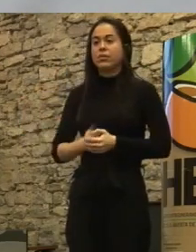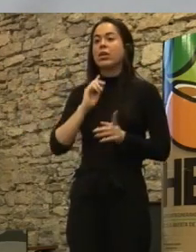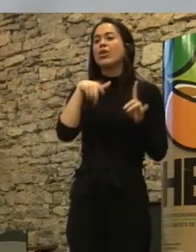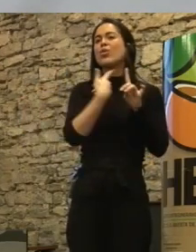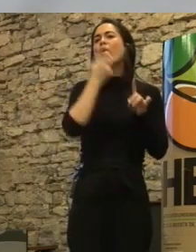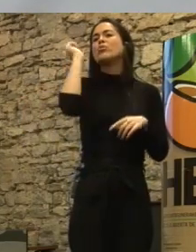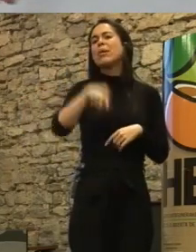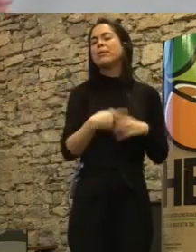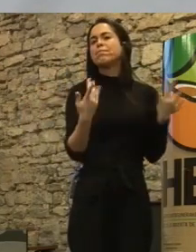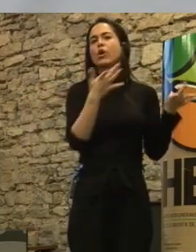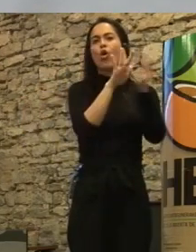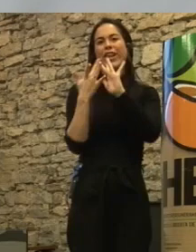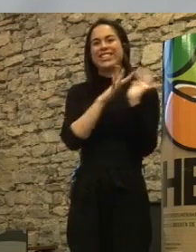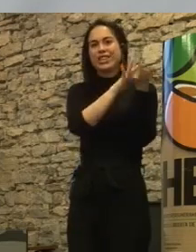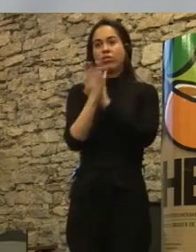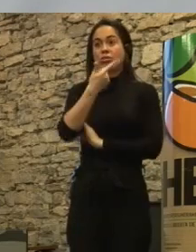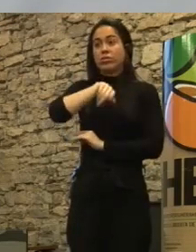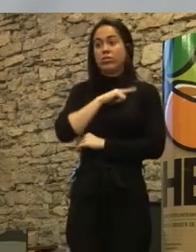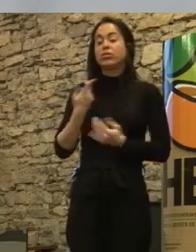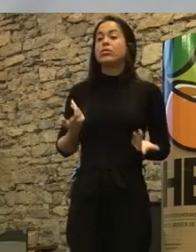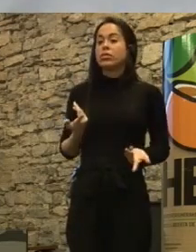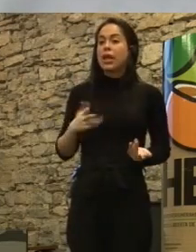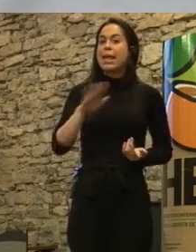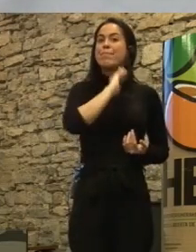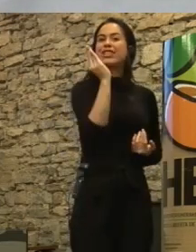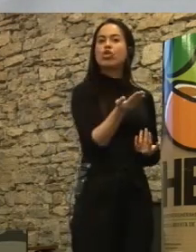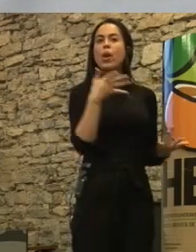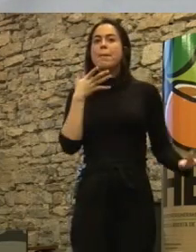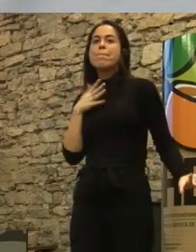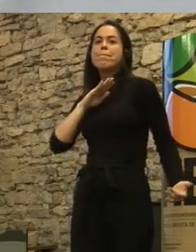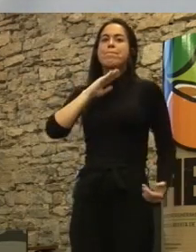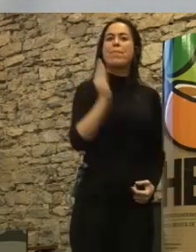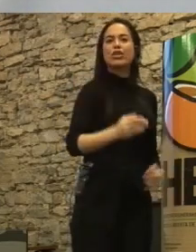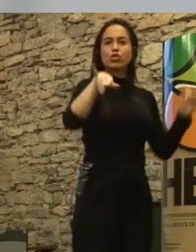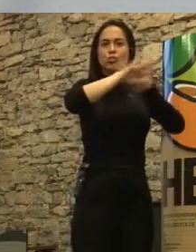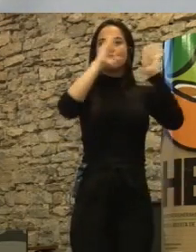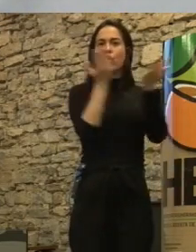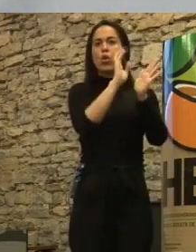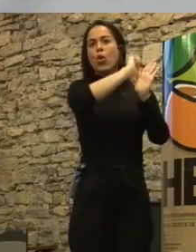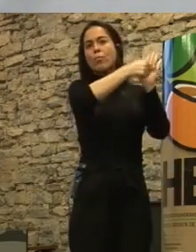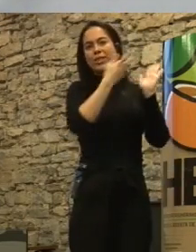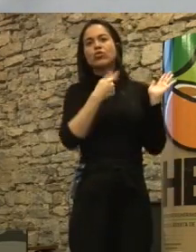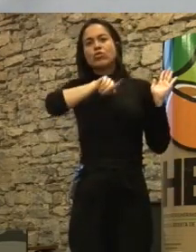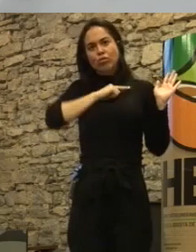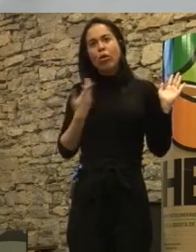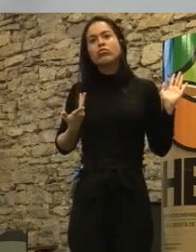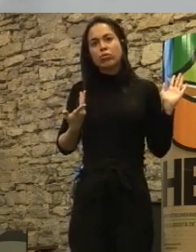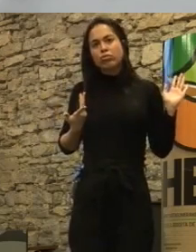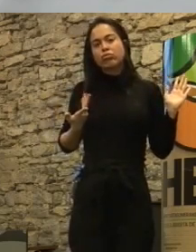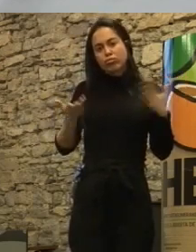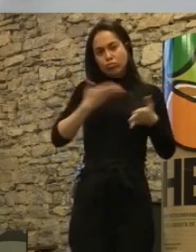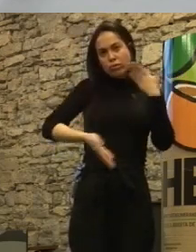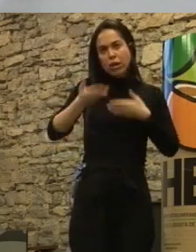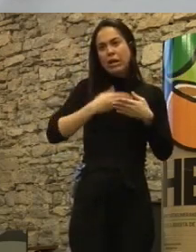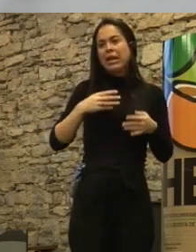conexiones. Bueno, lógicamente, nosotros estamos en contacto con la inversión de impacto en todo el mundo. En todo el mundo. Con la organización